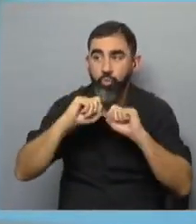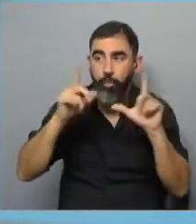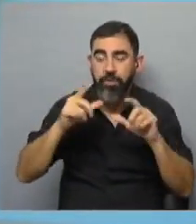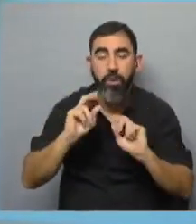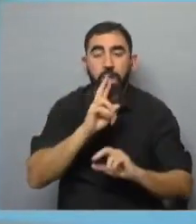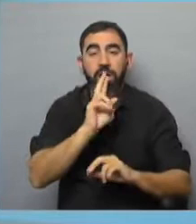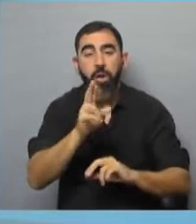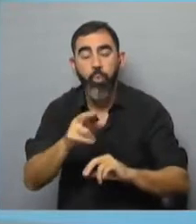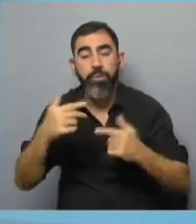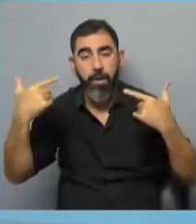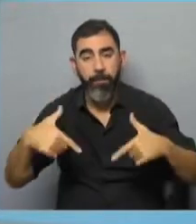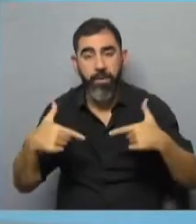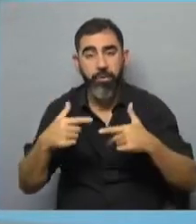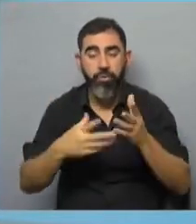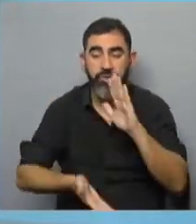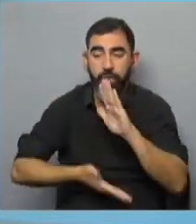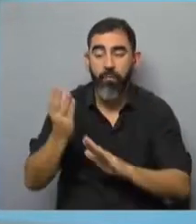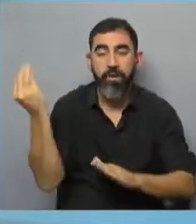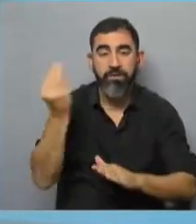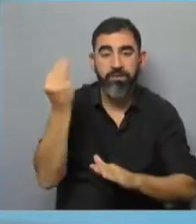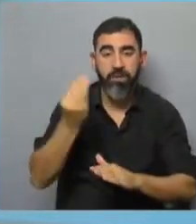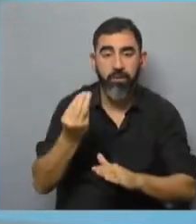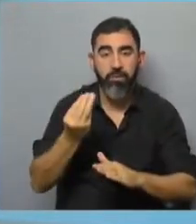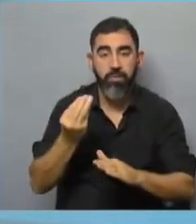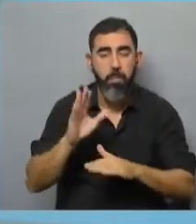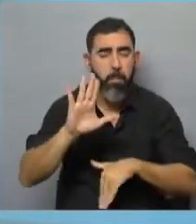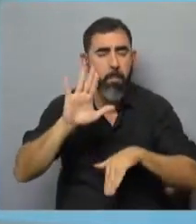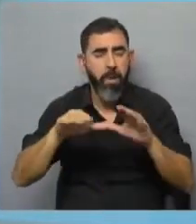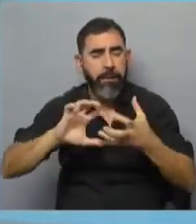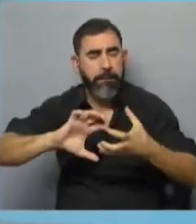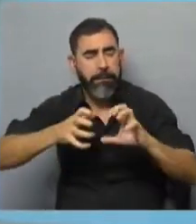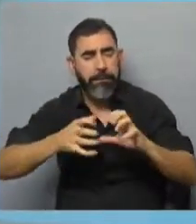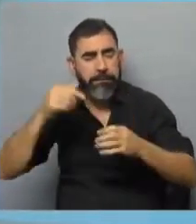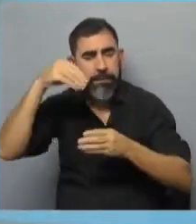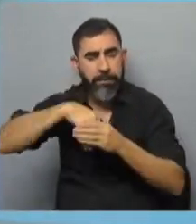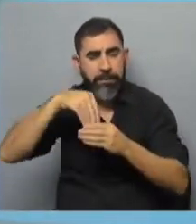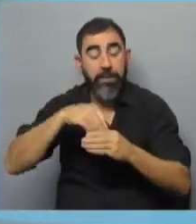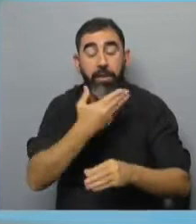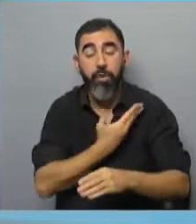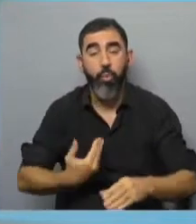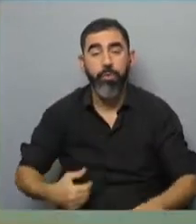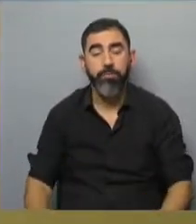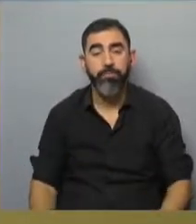Martín Guzmán, que dejó su cargo este sábado, incrementando así la crisis interna que está viviendo el gobierno.